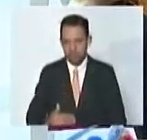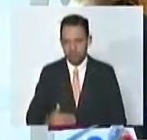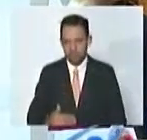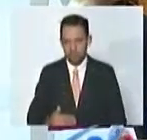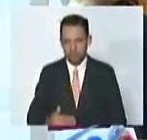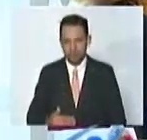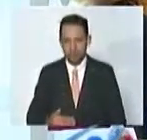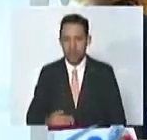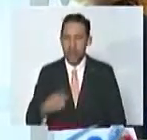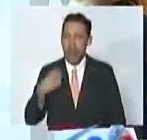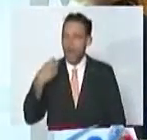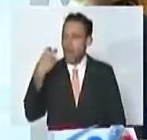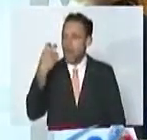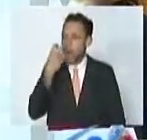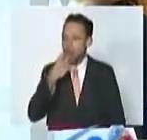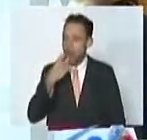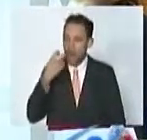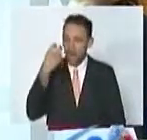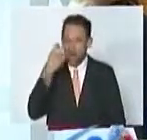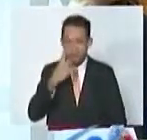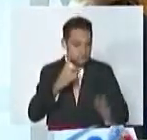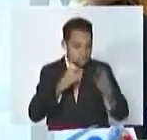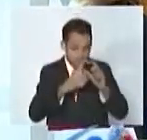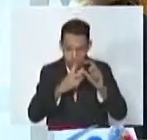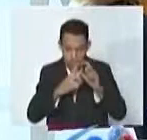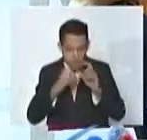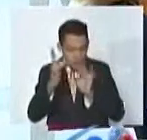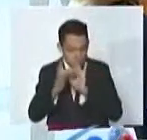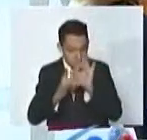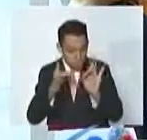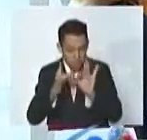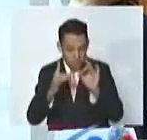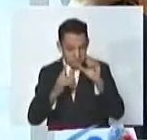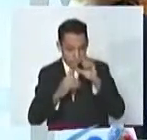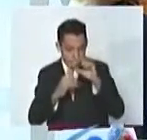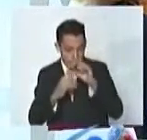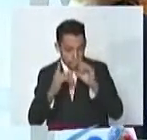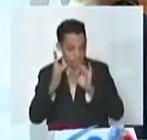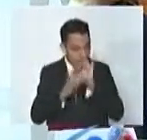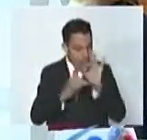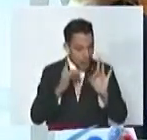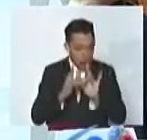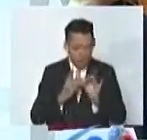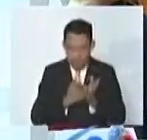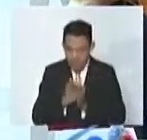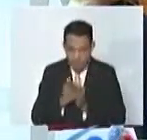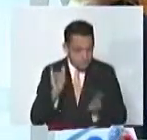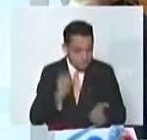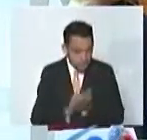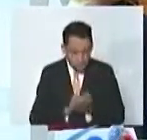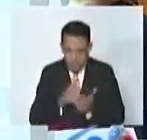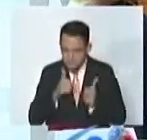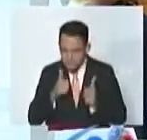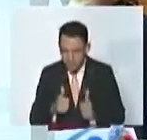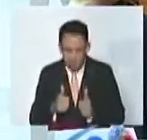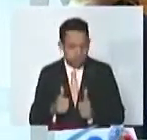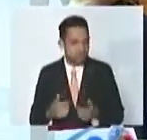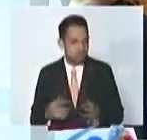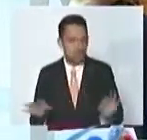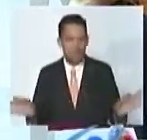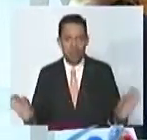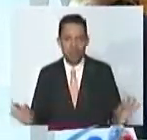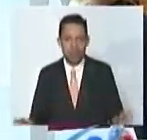en la pronunciación tienen fallas, ¿cierto? Porque la adquisición del lenguaje se da hasta los 4 años,